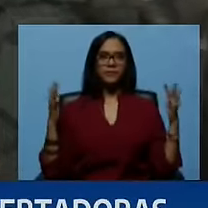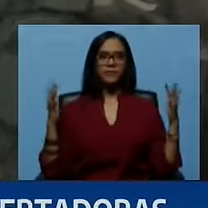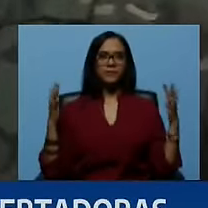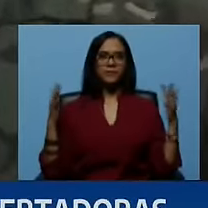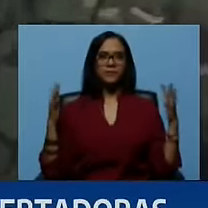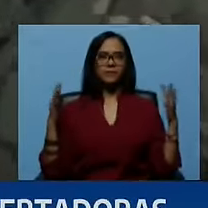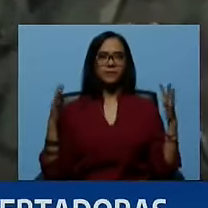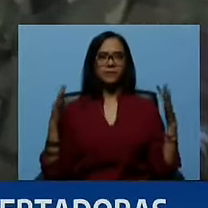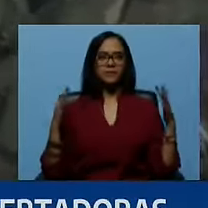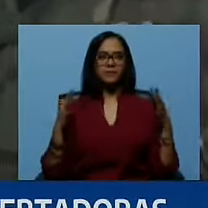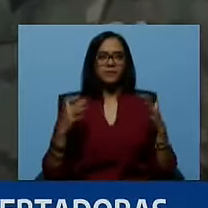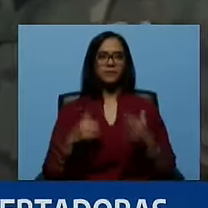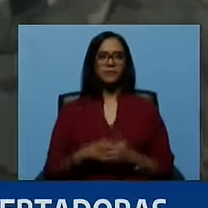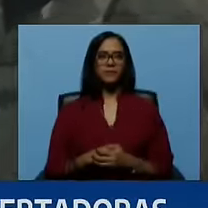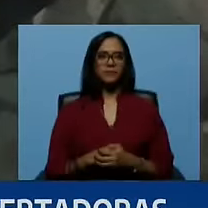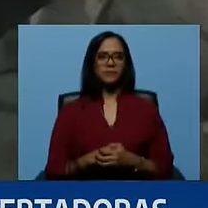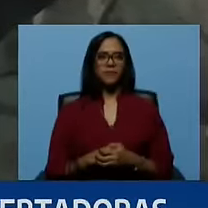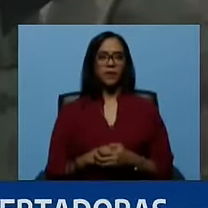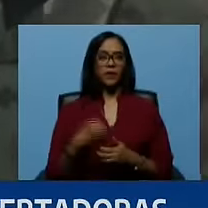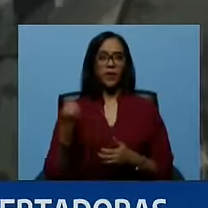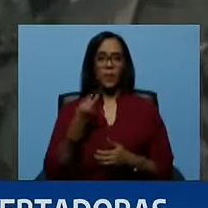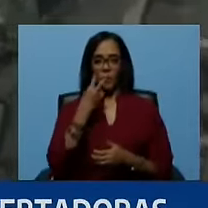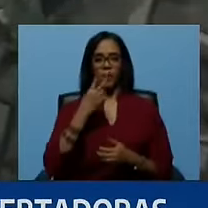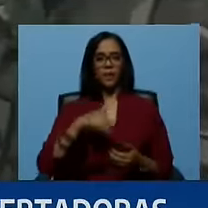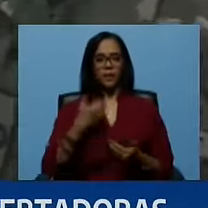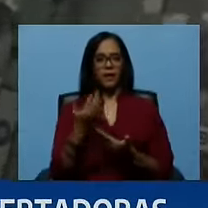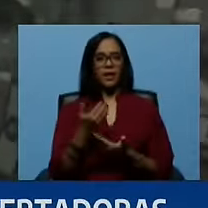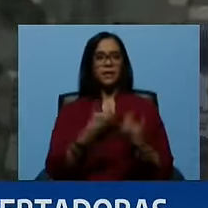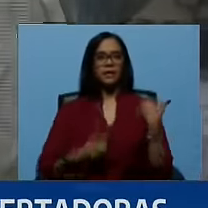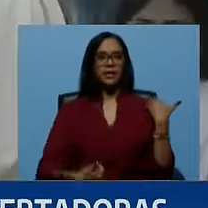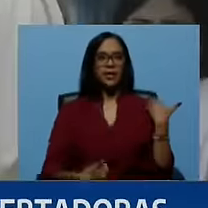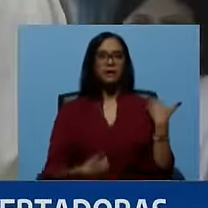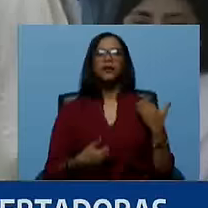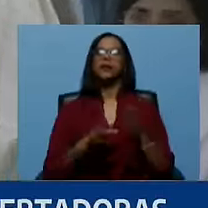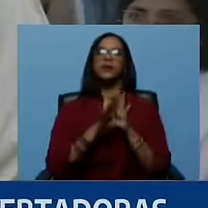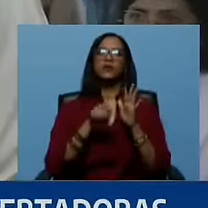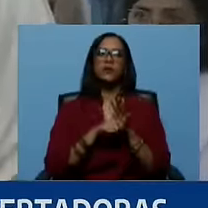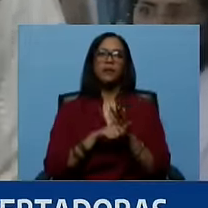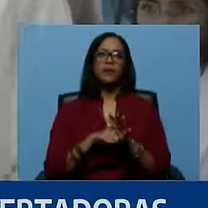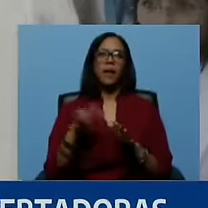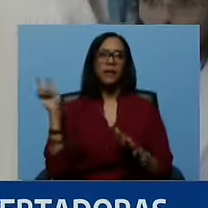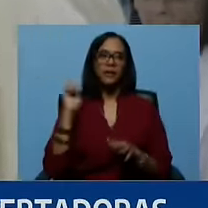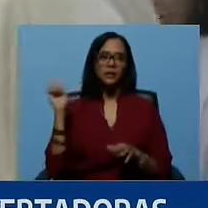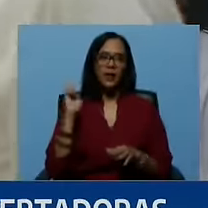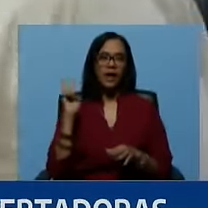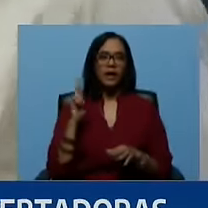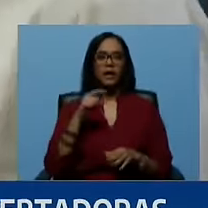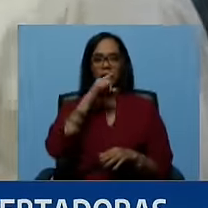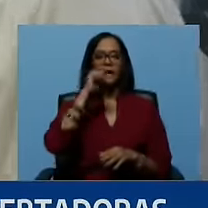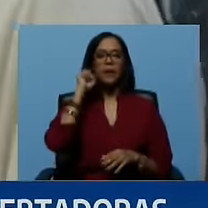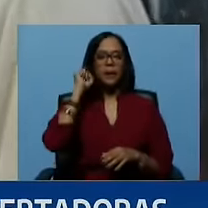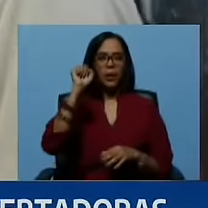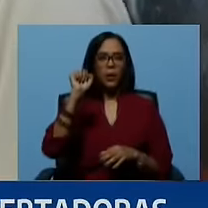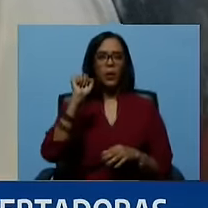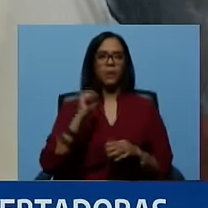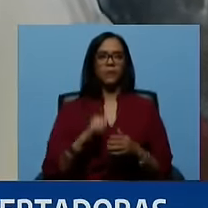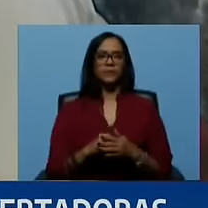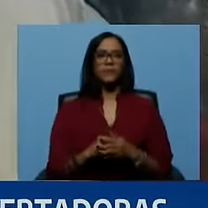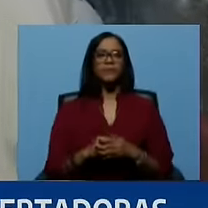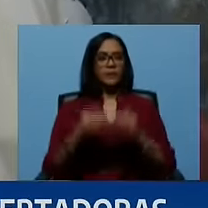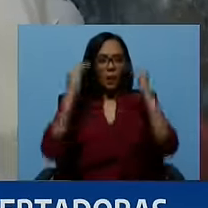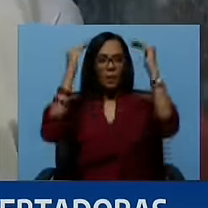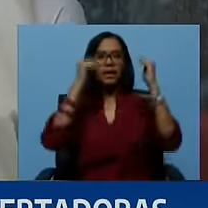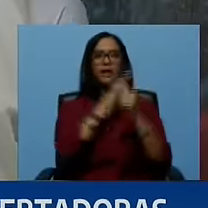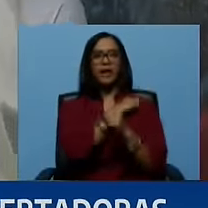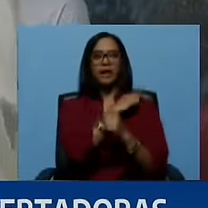Venezuela có podemos apreciar en estos momentos el presidente constitucional de la República bolivariana de Venezuela Nicolás Maduro moros y comandante en